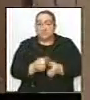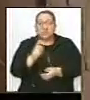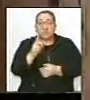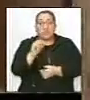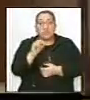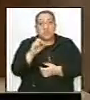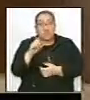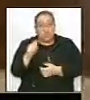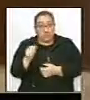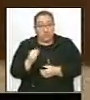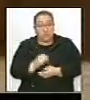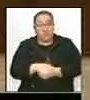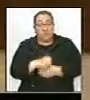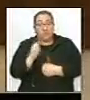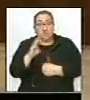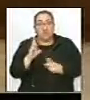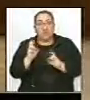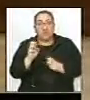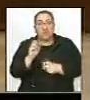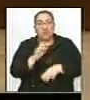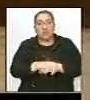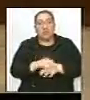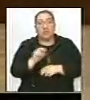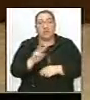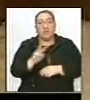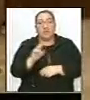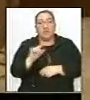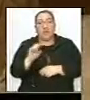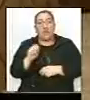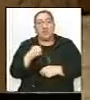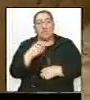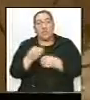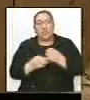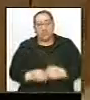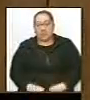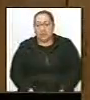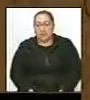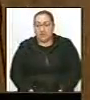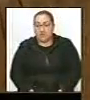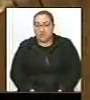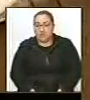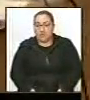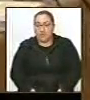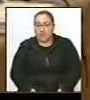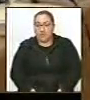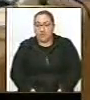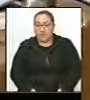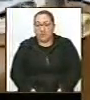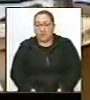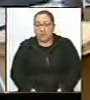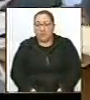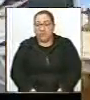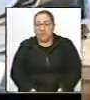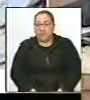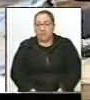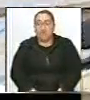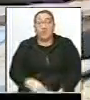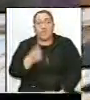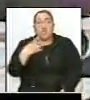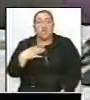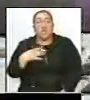Dipas mencionando el tema del Brian. Yo quiero transmitirle, señor presidente, a través suyo al señor ministro, una preocupación